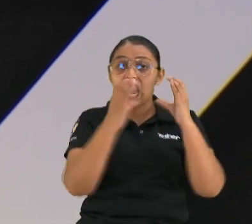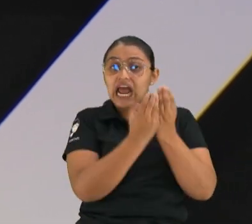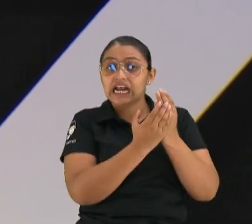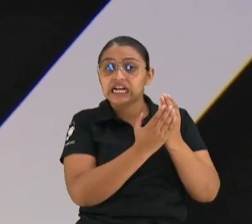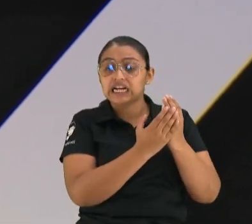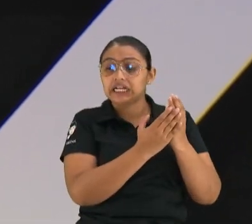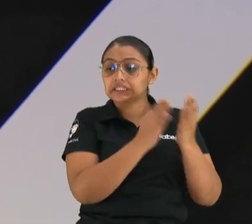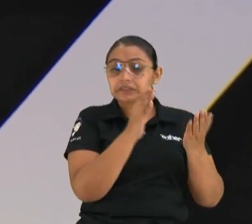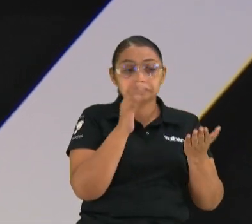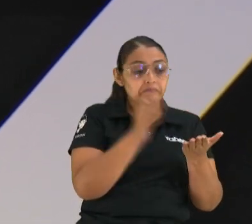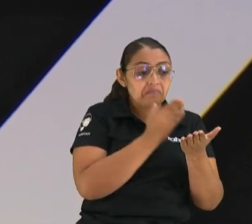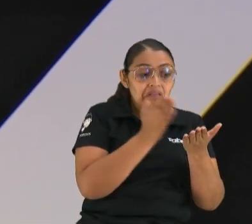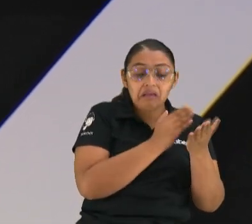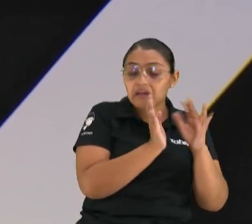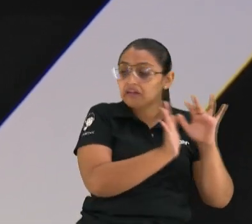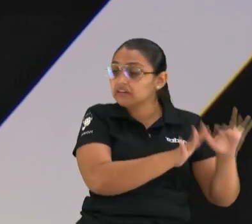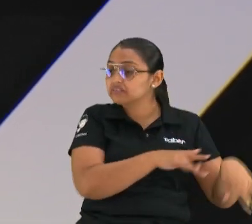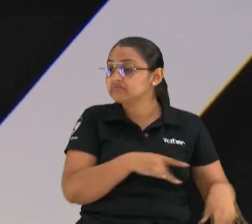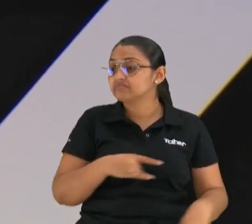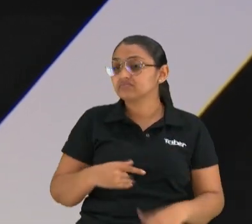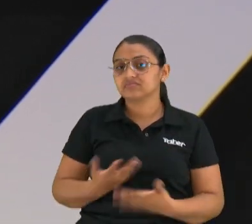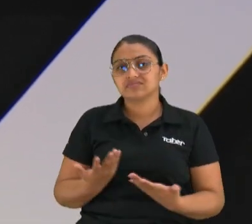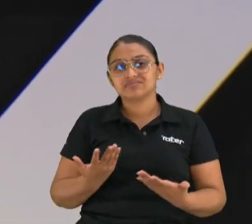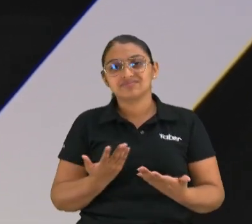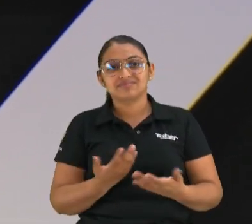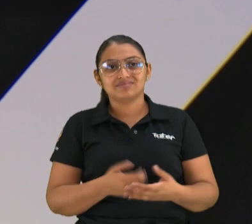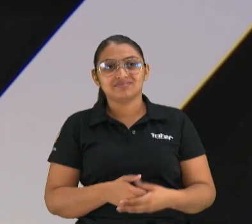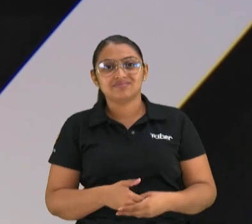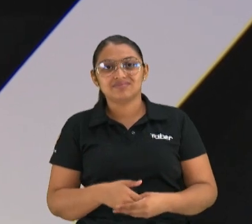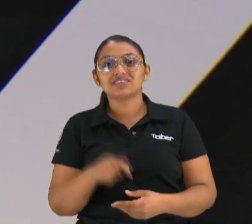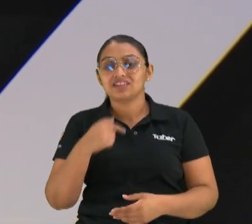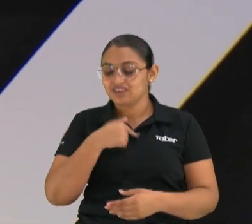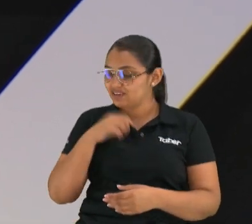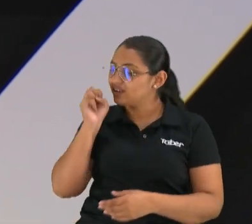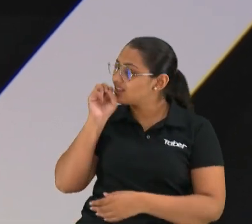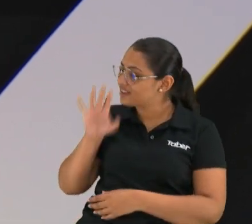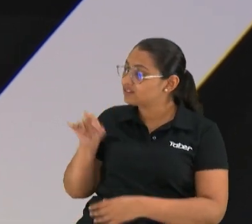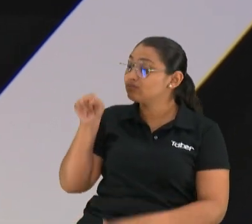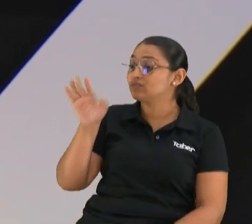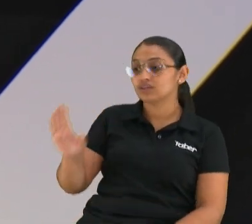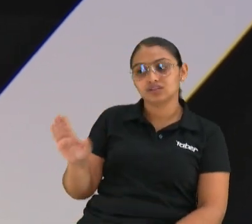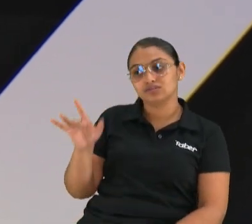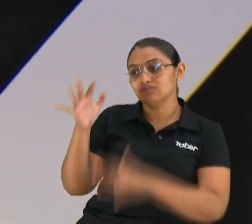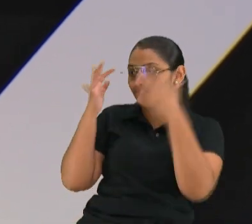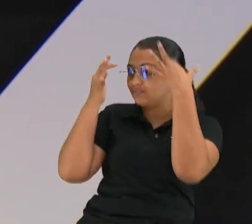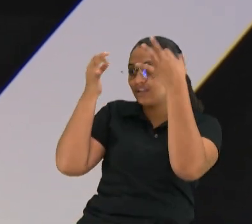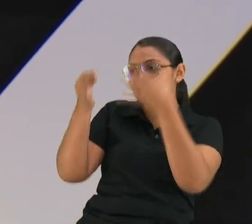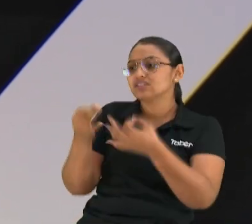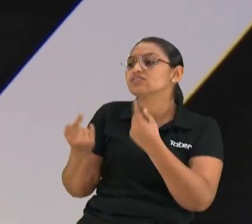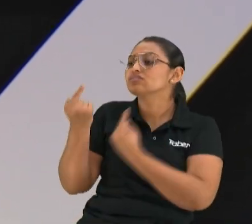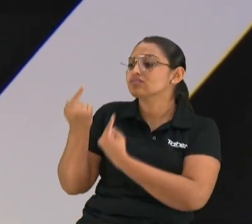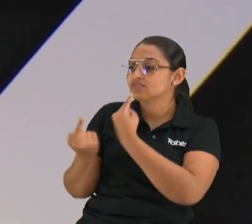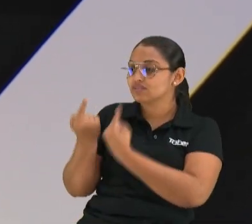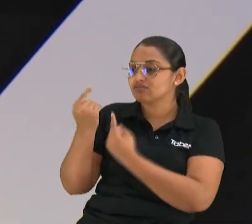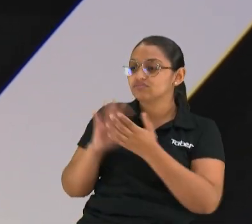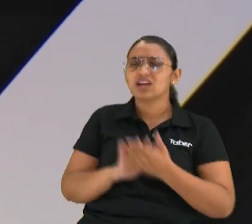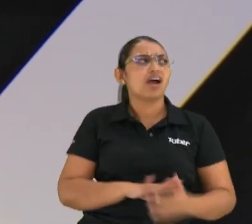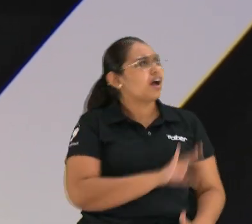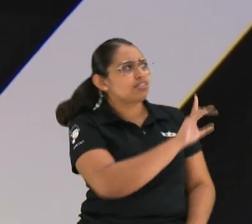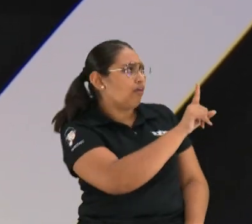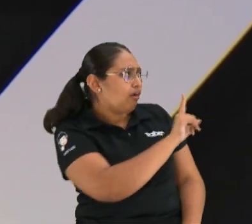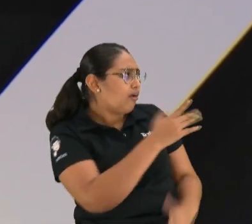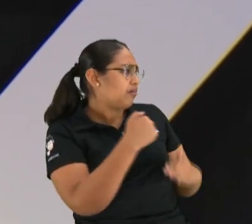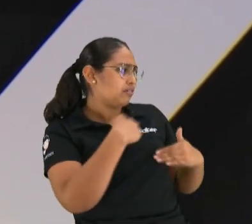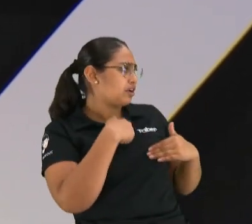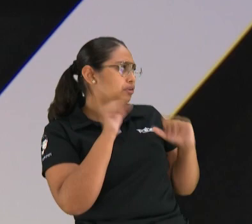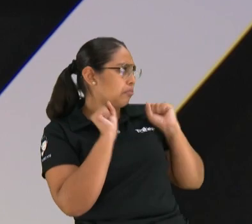Ya lo trabaron hoy le dije al mediodía Mira hijo tenés que tomar una decisión no que yo que vaya vaya